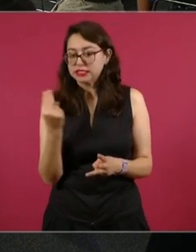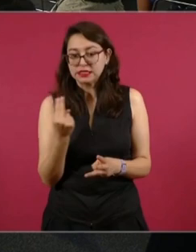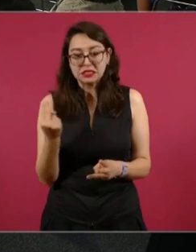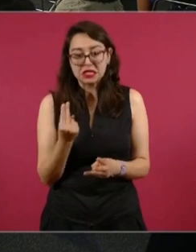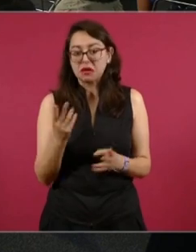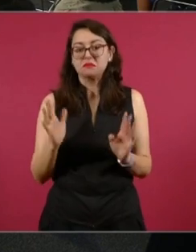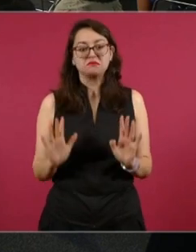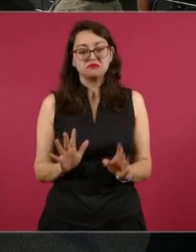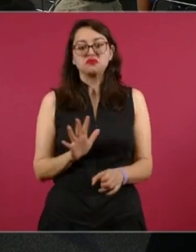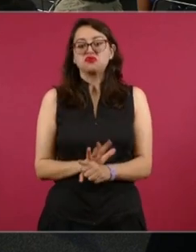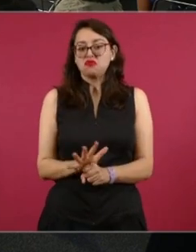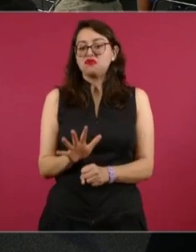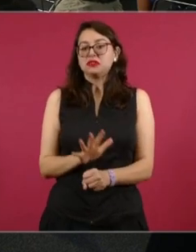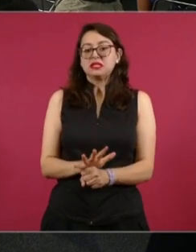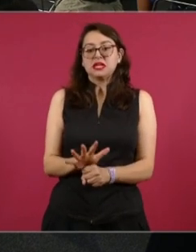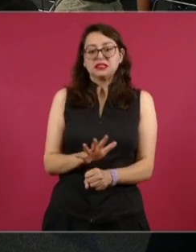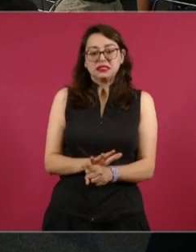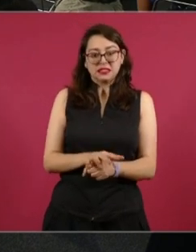Y alcanza el presupuesto.